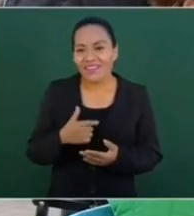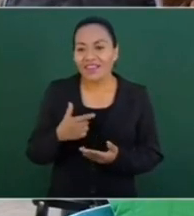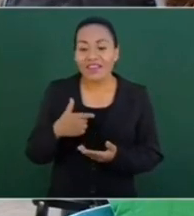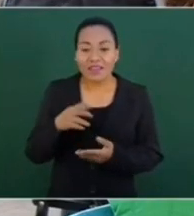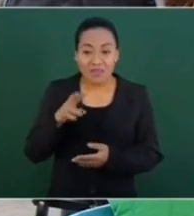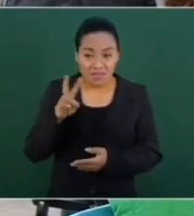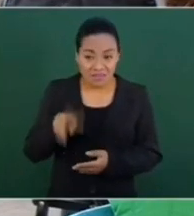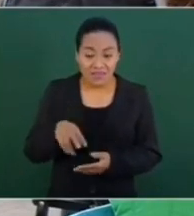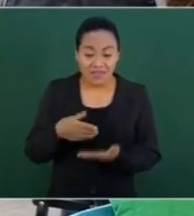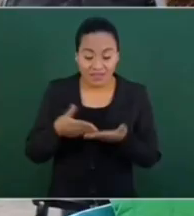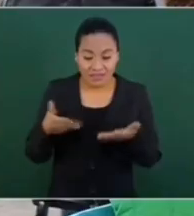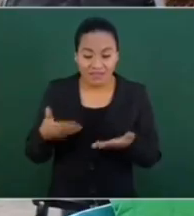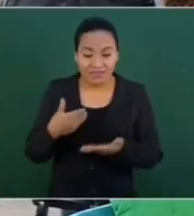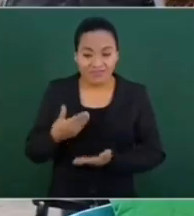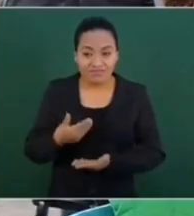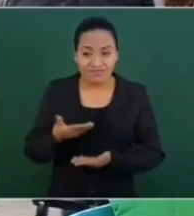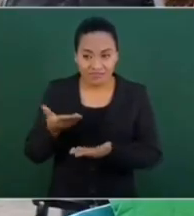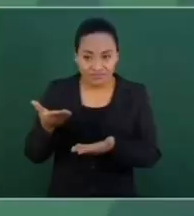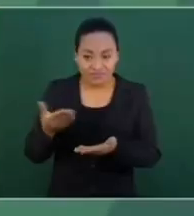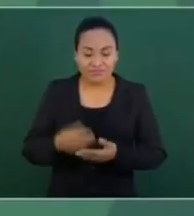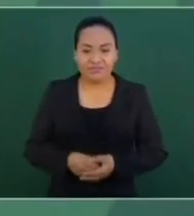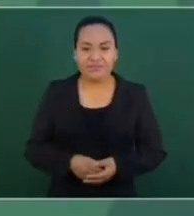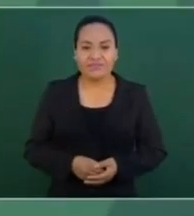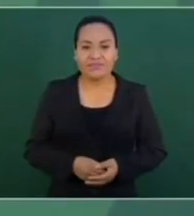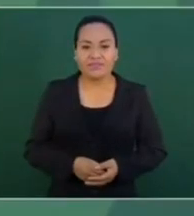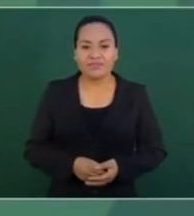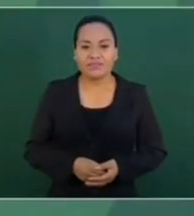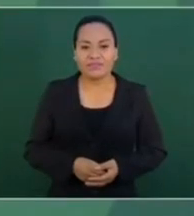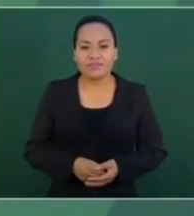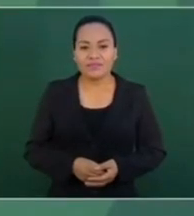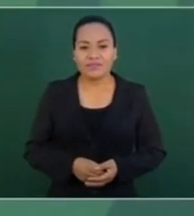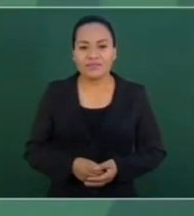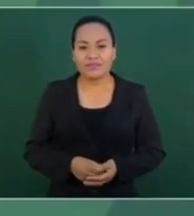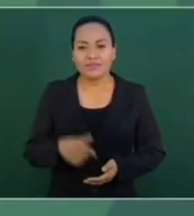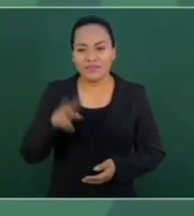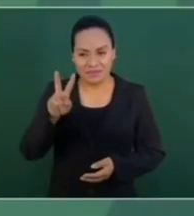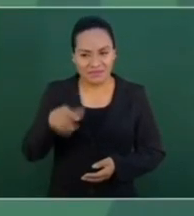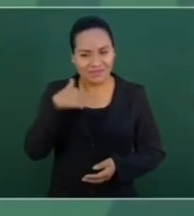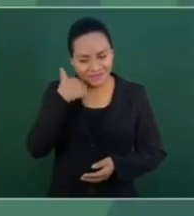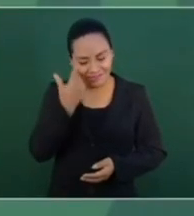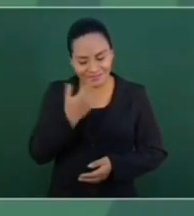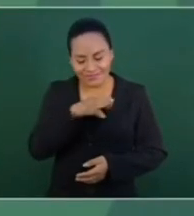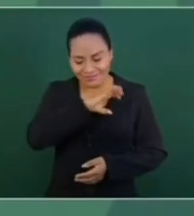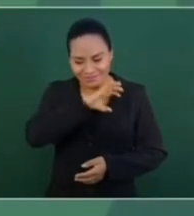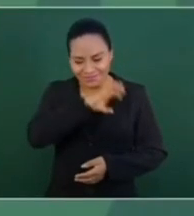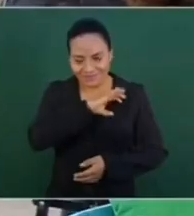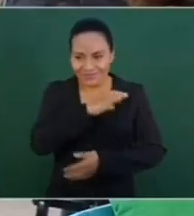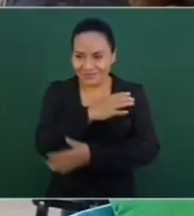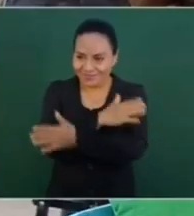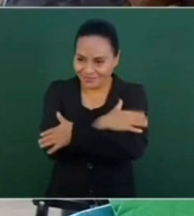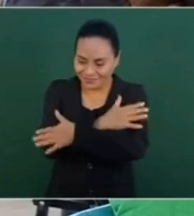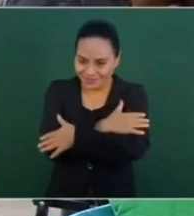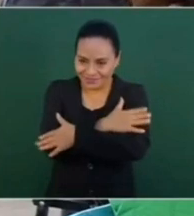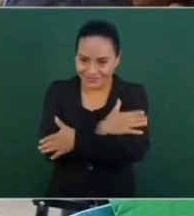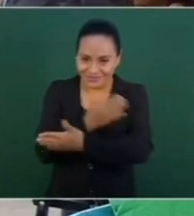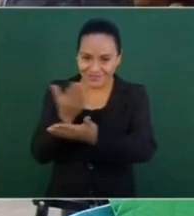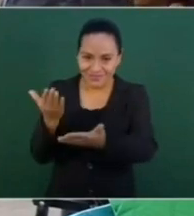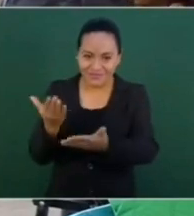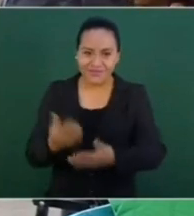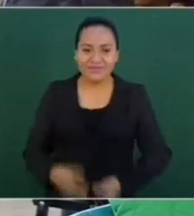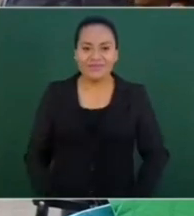me dan ganas de abrazarte, de